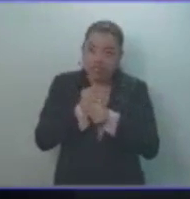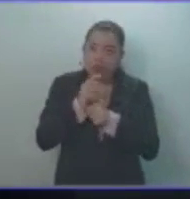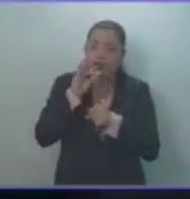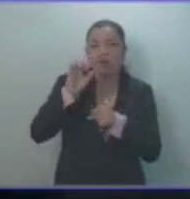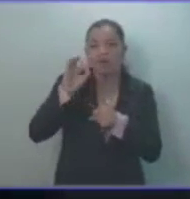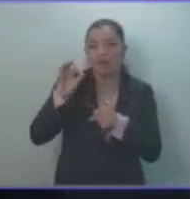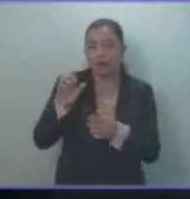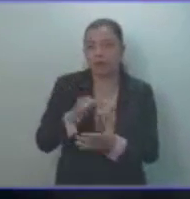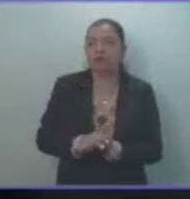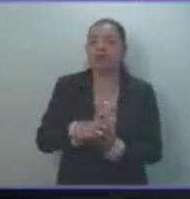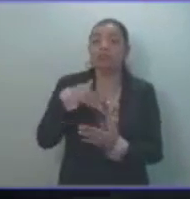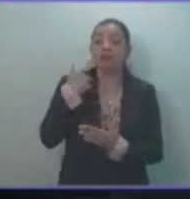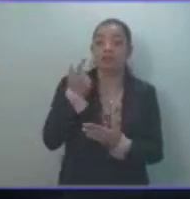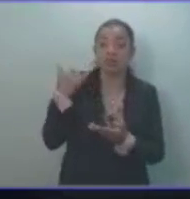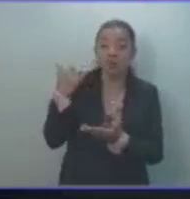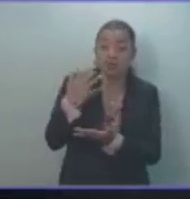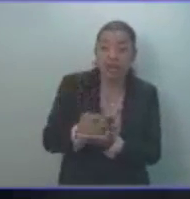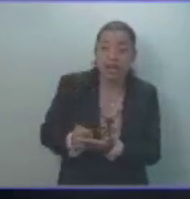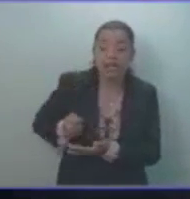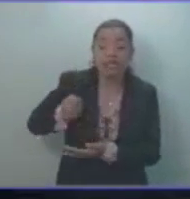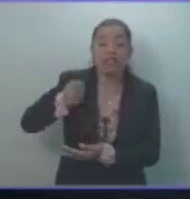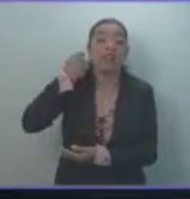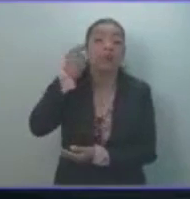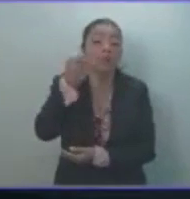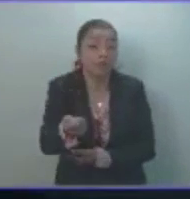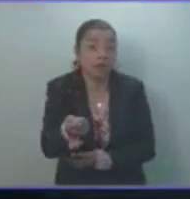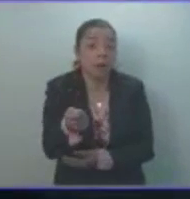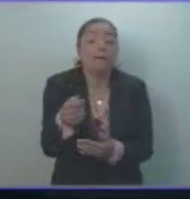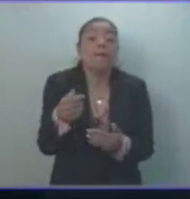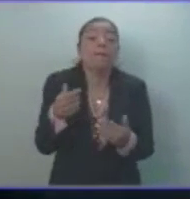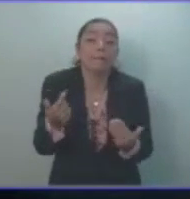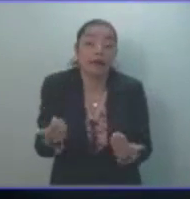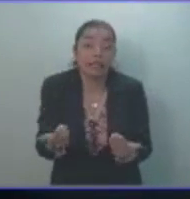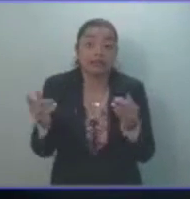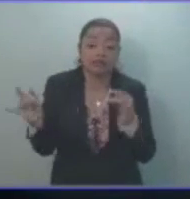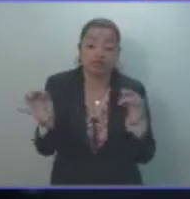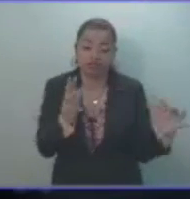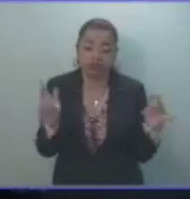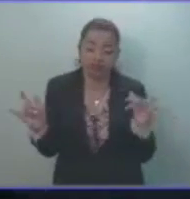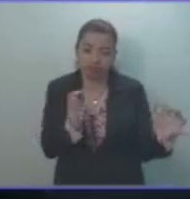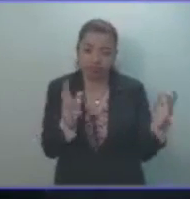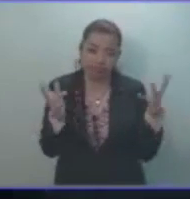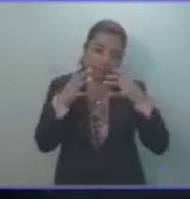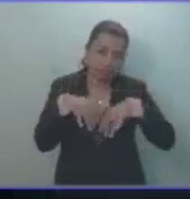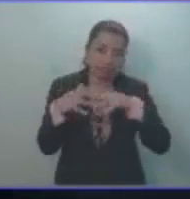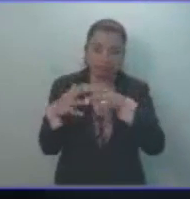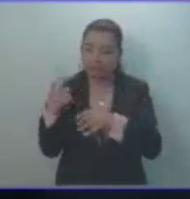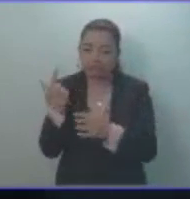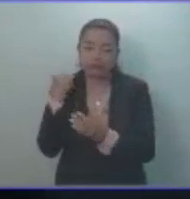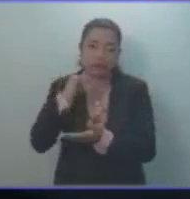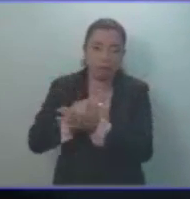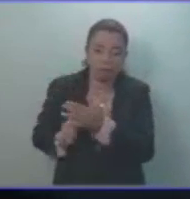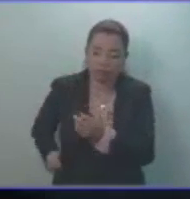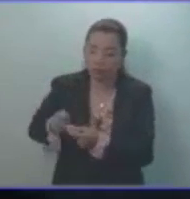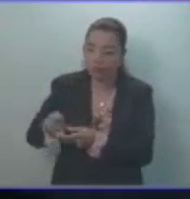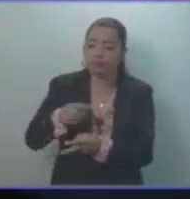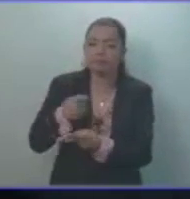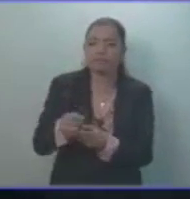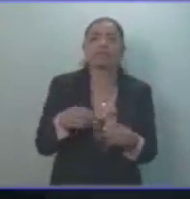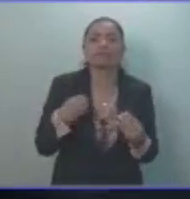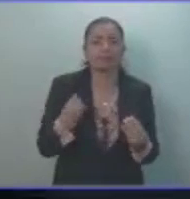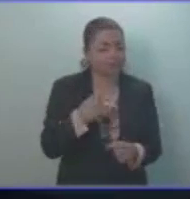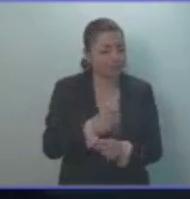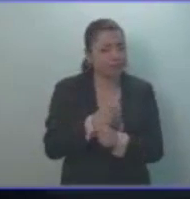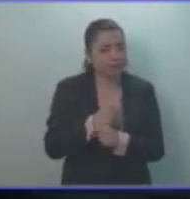una contribución que se creó para eso. Entonces, ¿cómo le damos